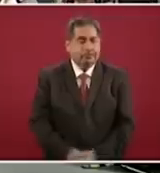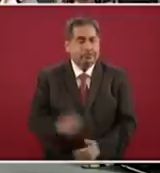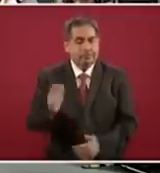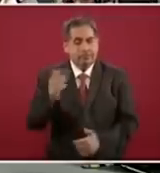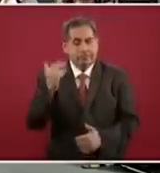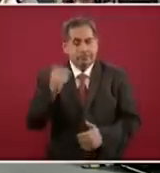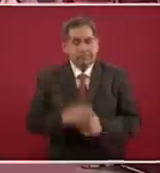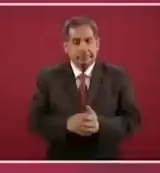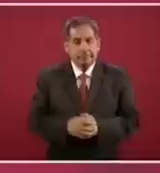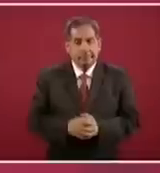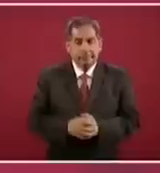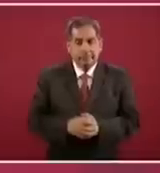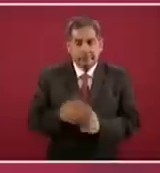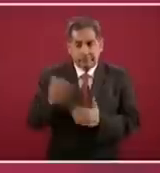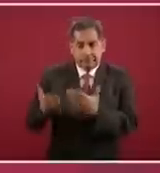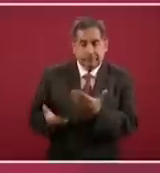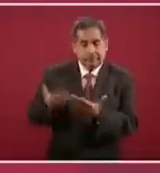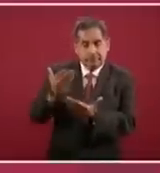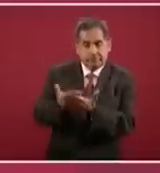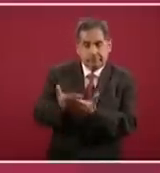¿Cuándo se presentó